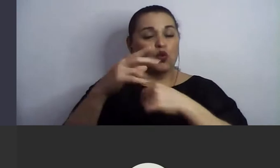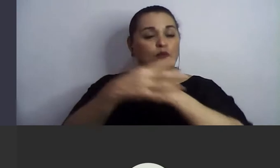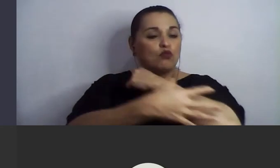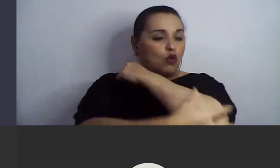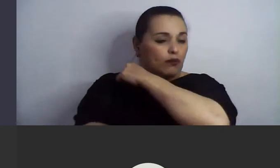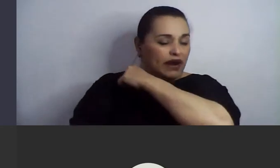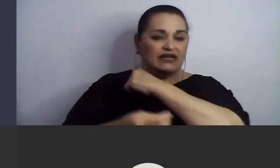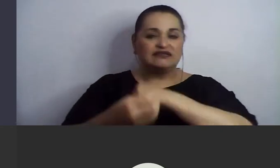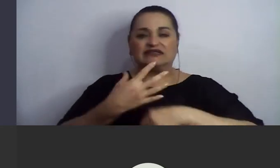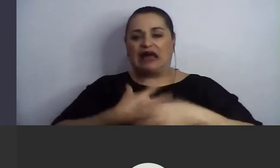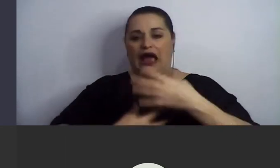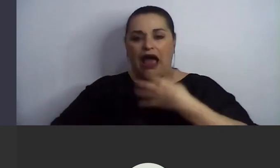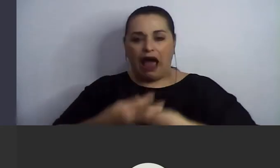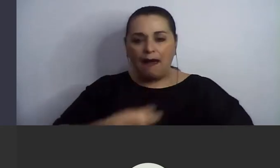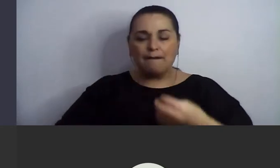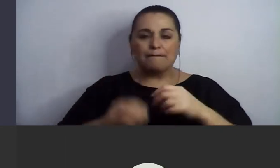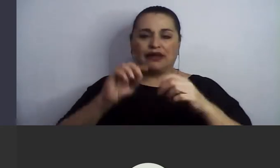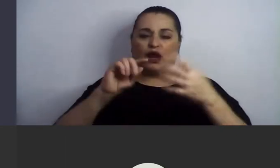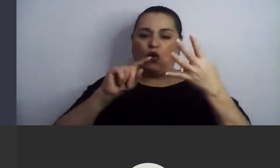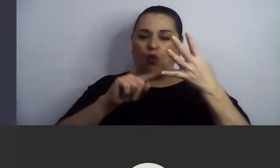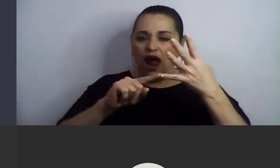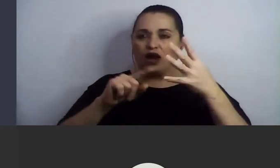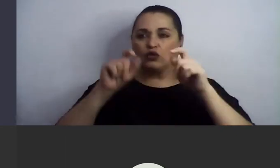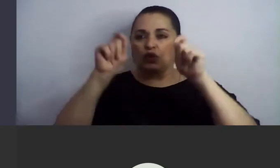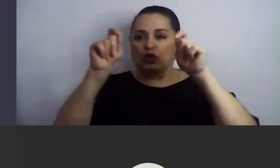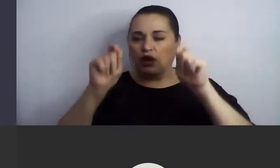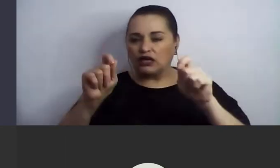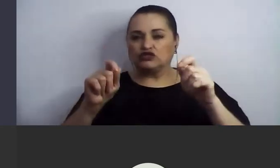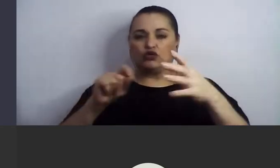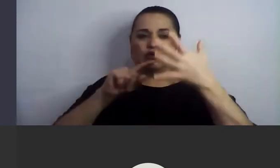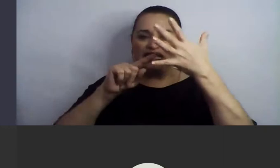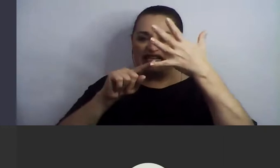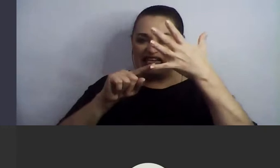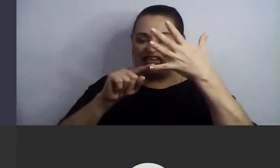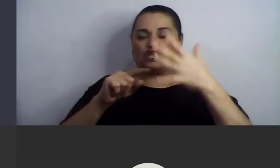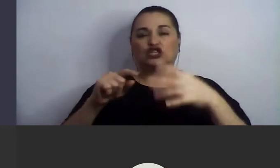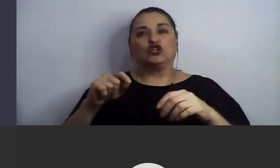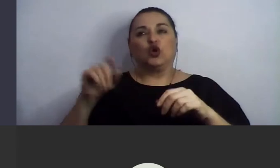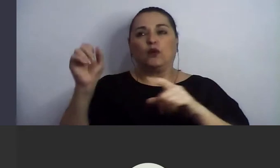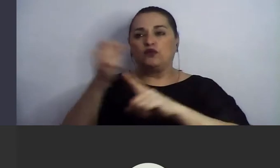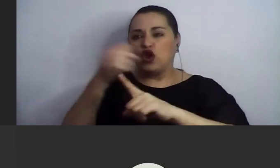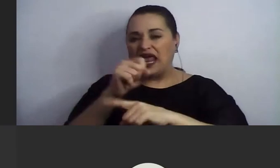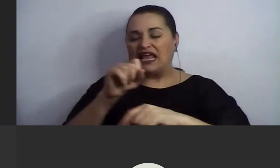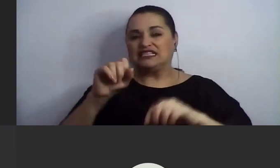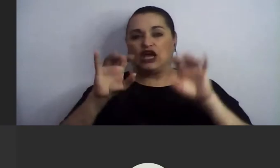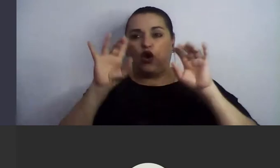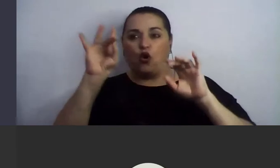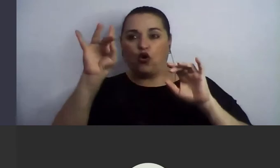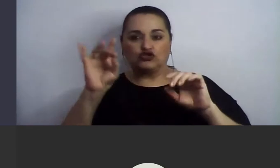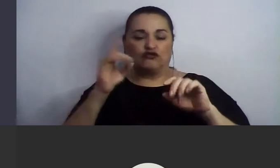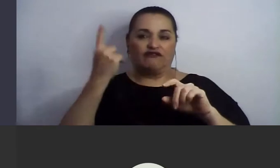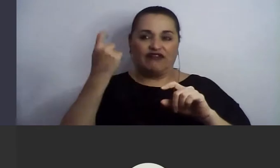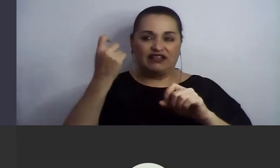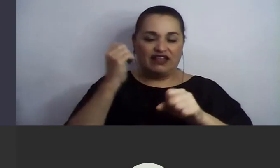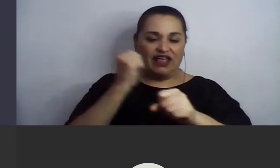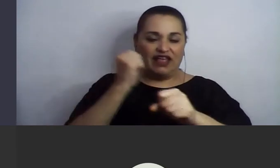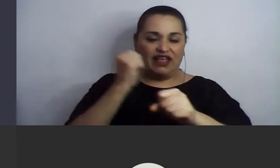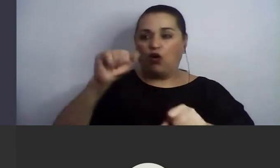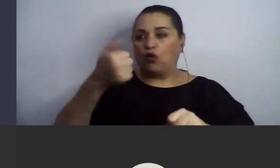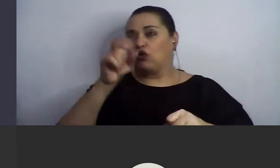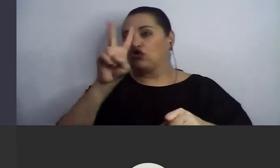hambre el cuarto de la educación el quinto de la violencia el ocho el desempleo el doce que tiene la cuestión